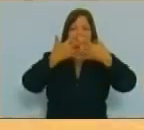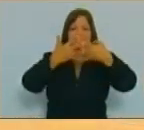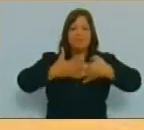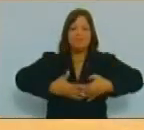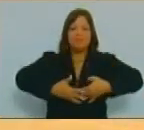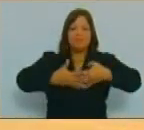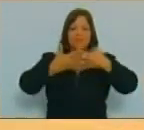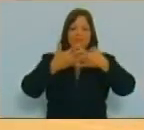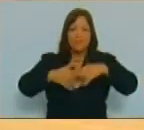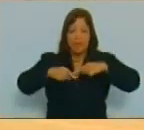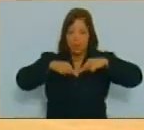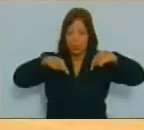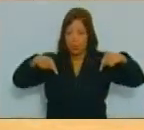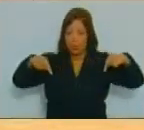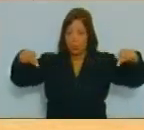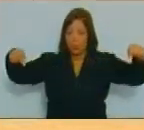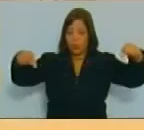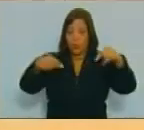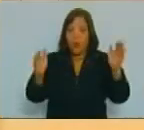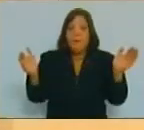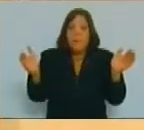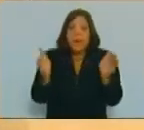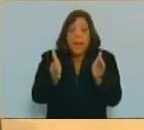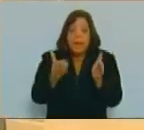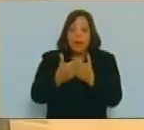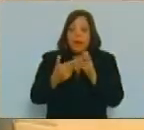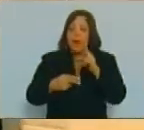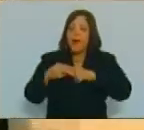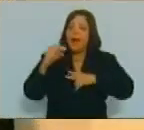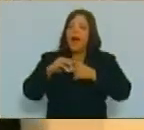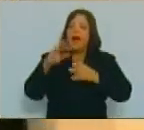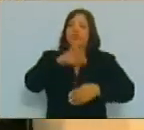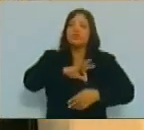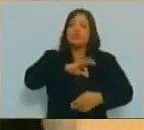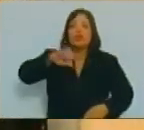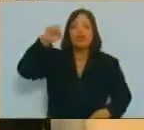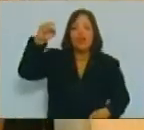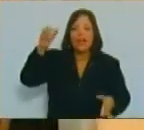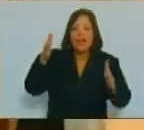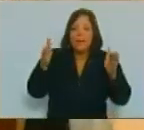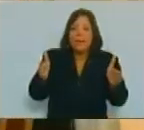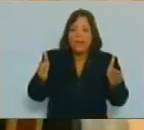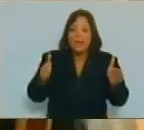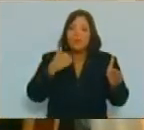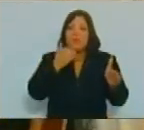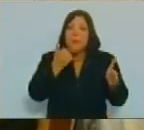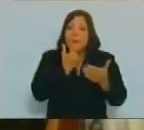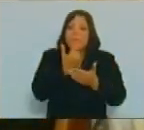unidad mínima territorial para la construcción del socialismo en lo territorial